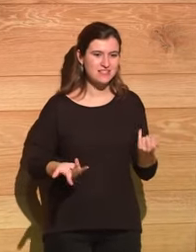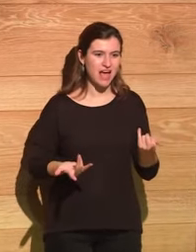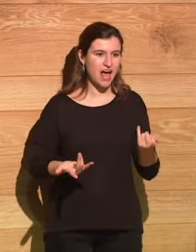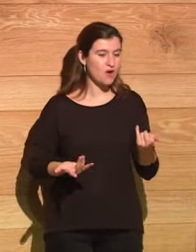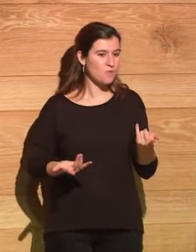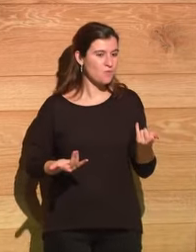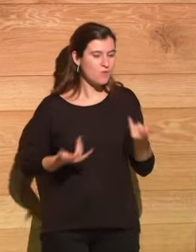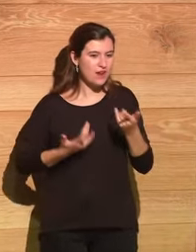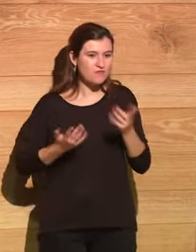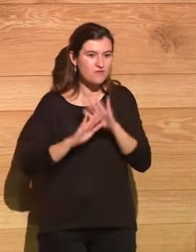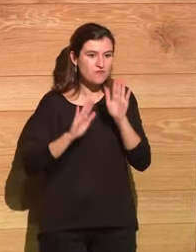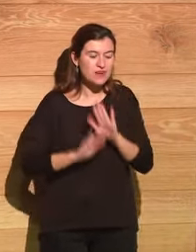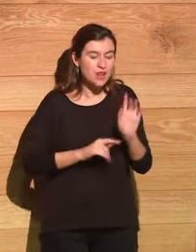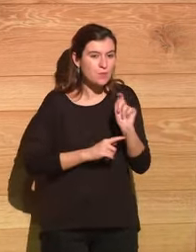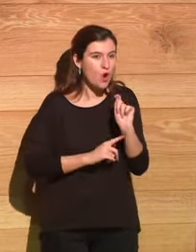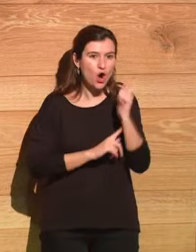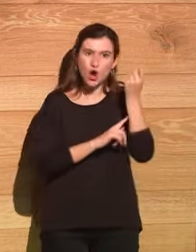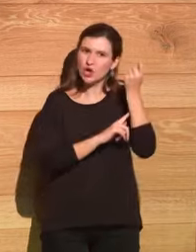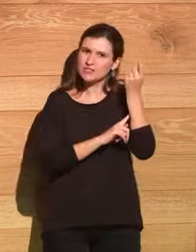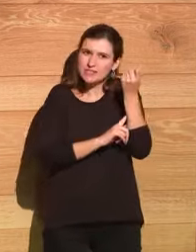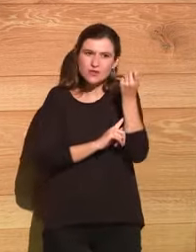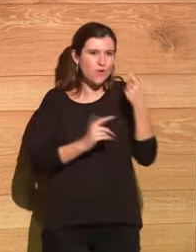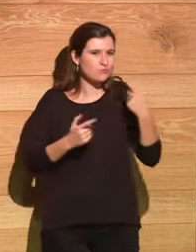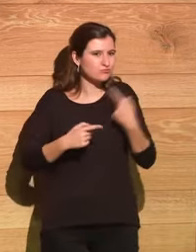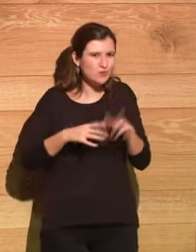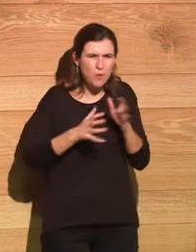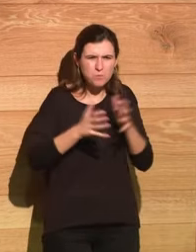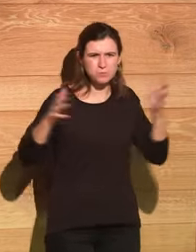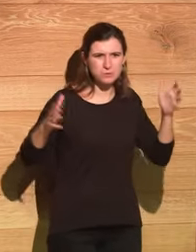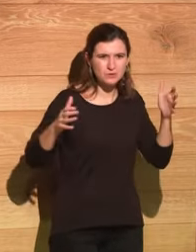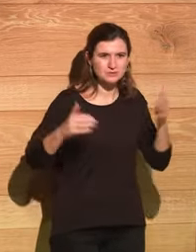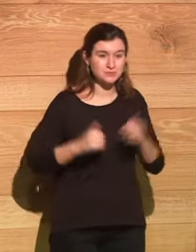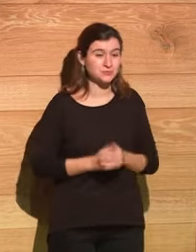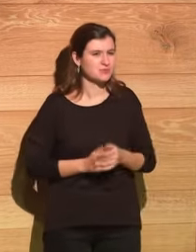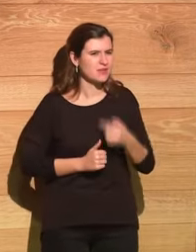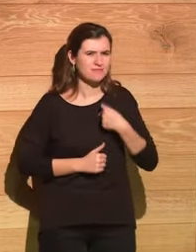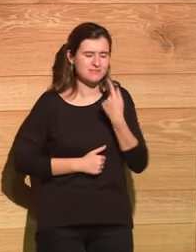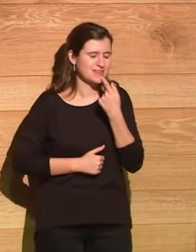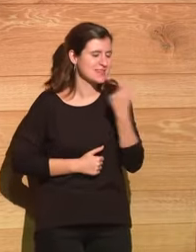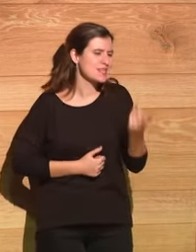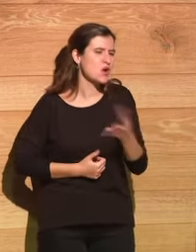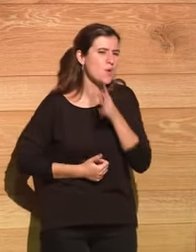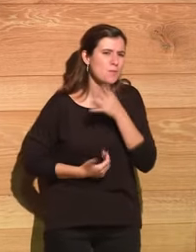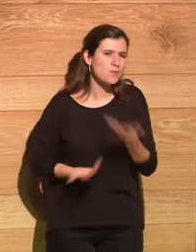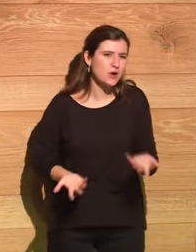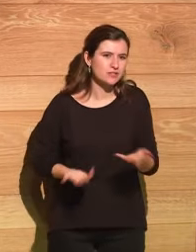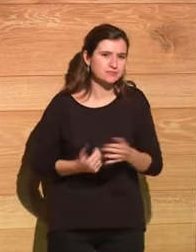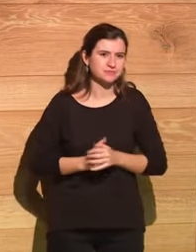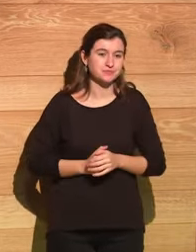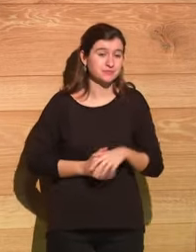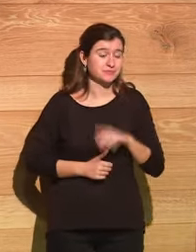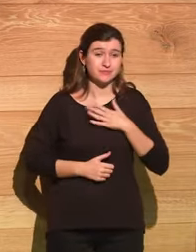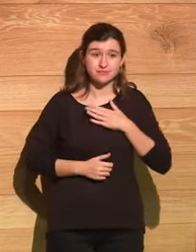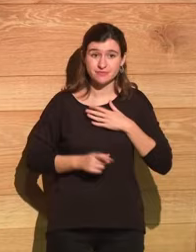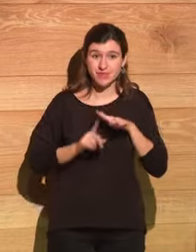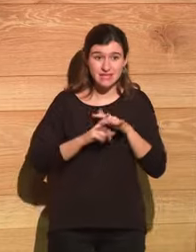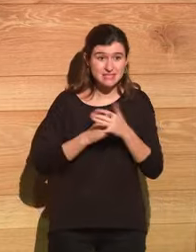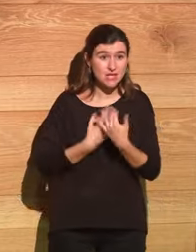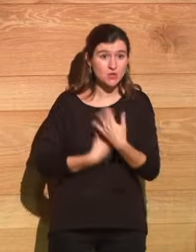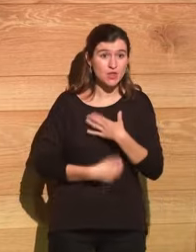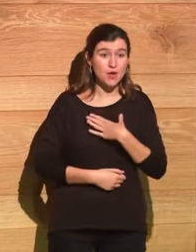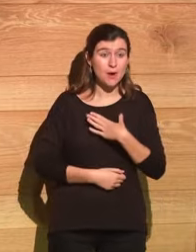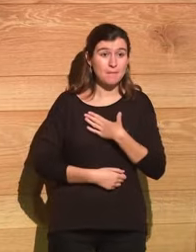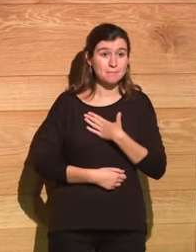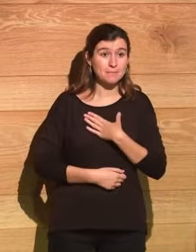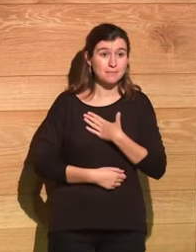Hemos logrado y estamos logrando algo muy grande. ¿Y por qué digo esto? En mi caso, yo efectivamente